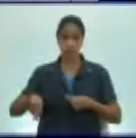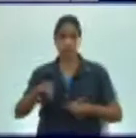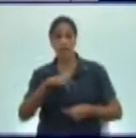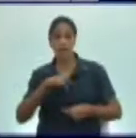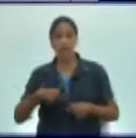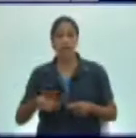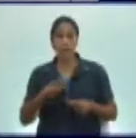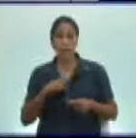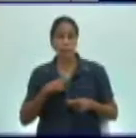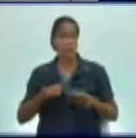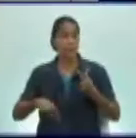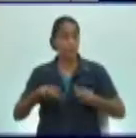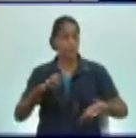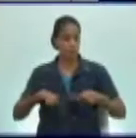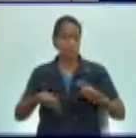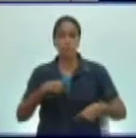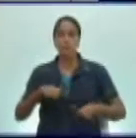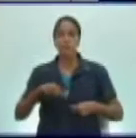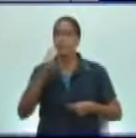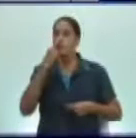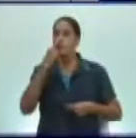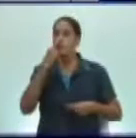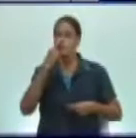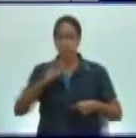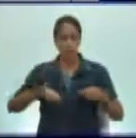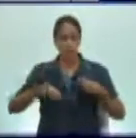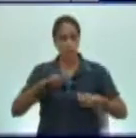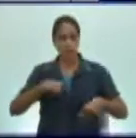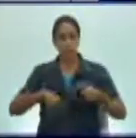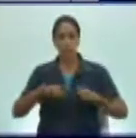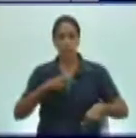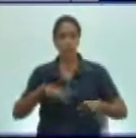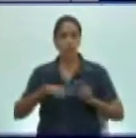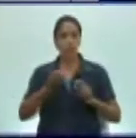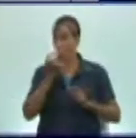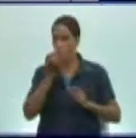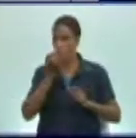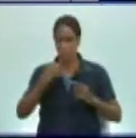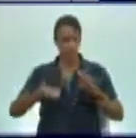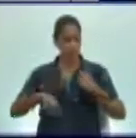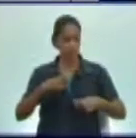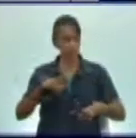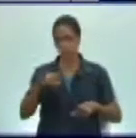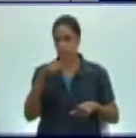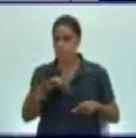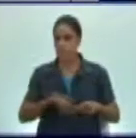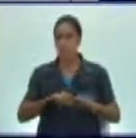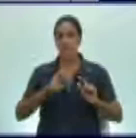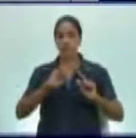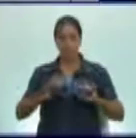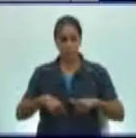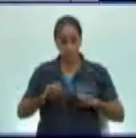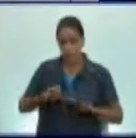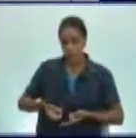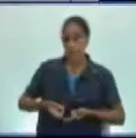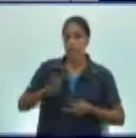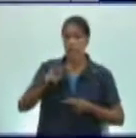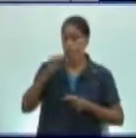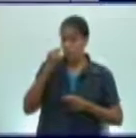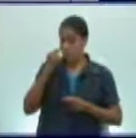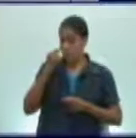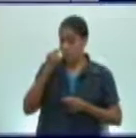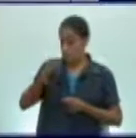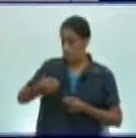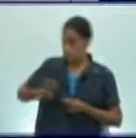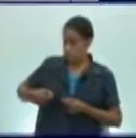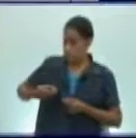se transporta oxígeno y también las sustancias alimenticias. Después que ocurre la ingestión y ocurre la digestión, pasan